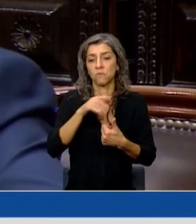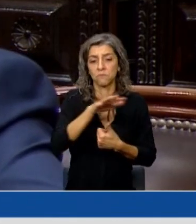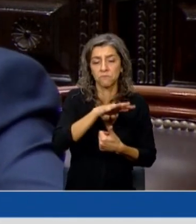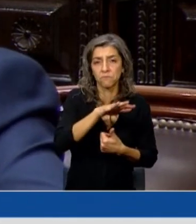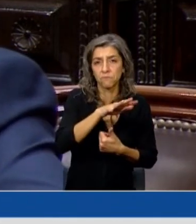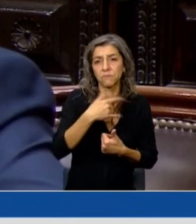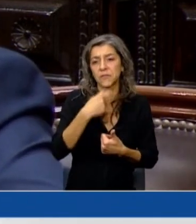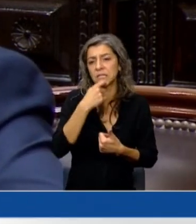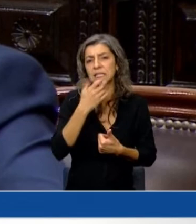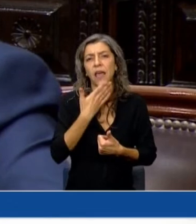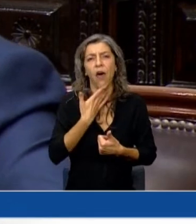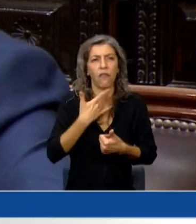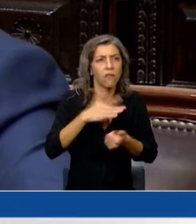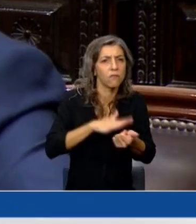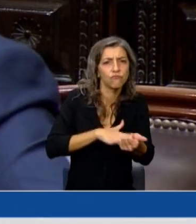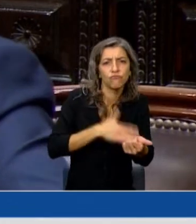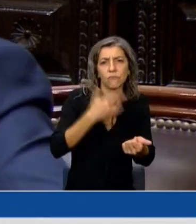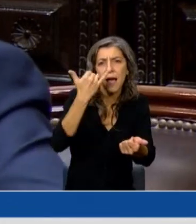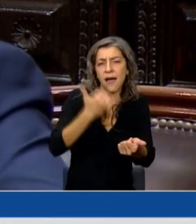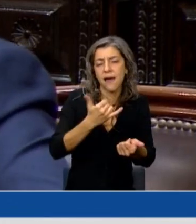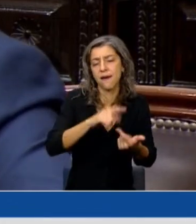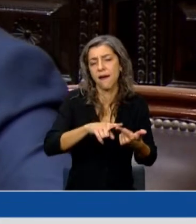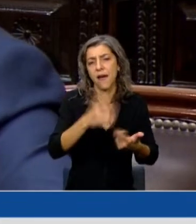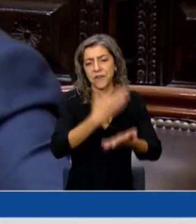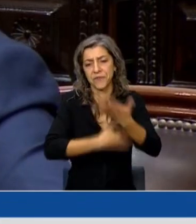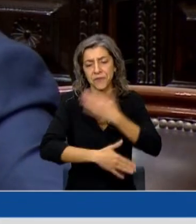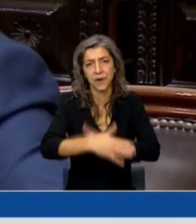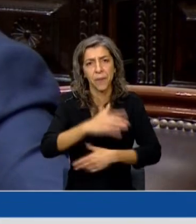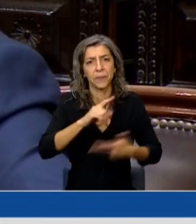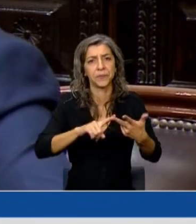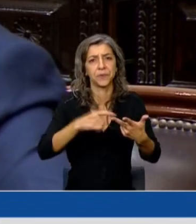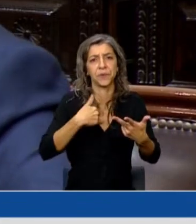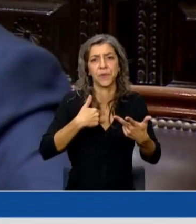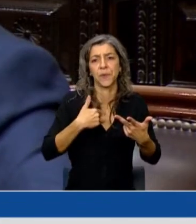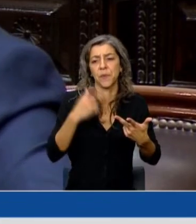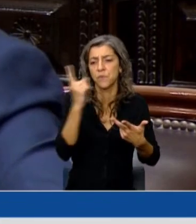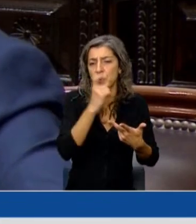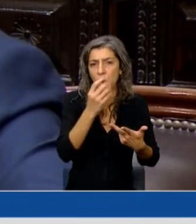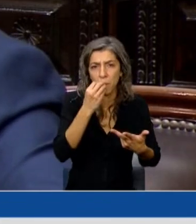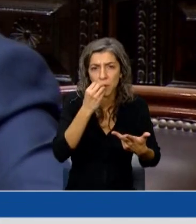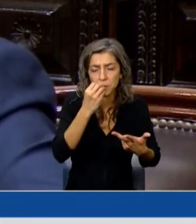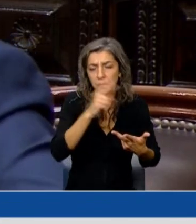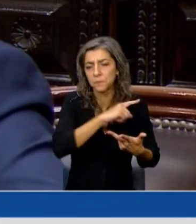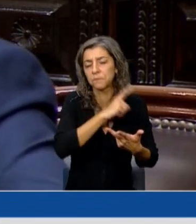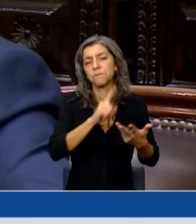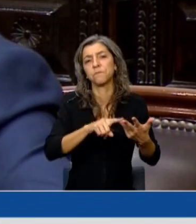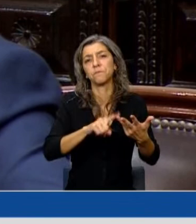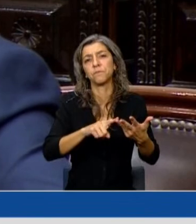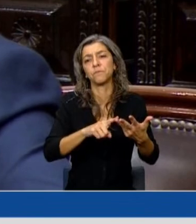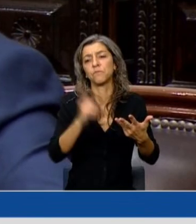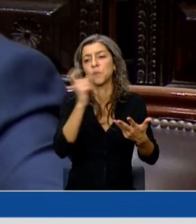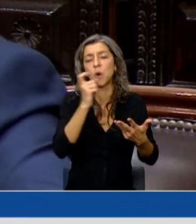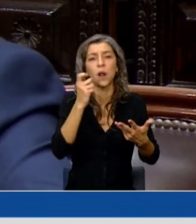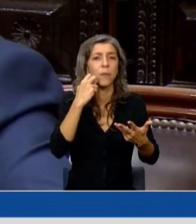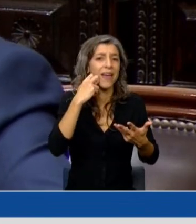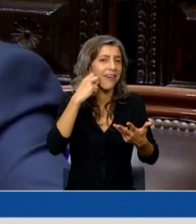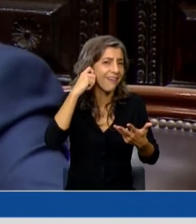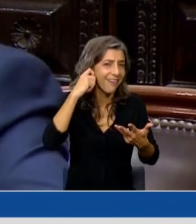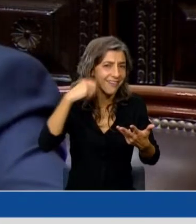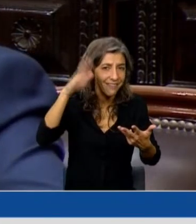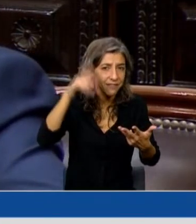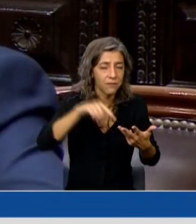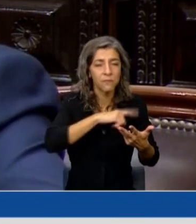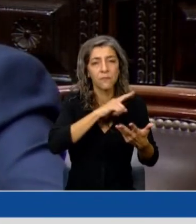los trastornos alimentarios, las discapacidades, las problemáticas de la tercera edad, en general